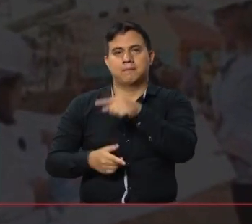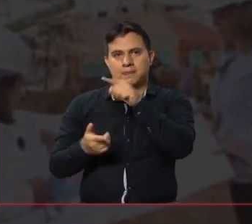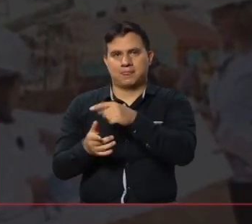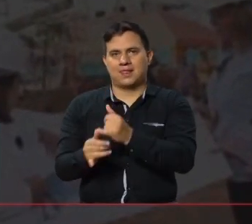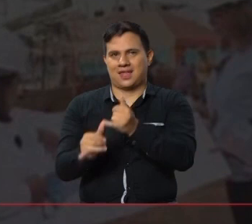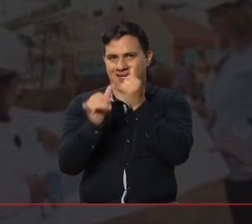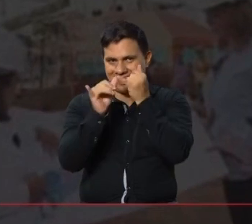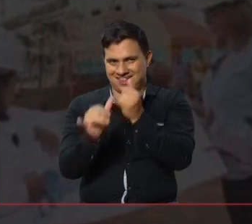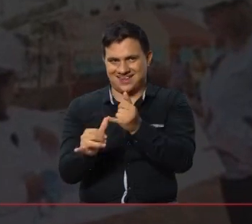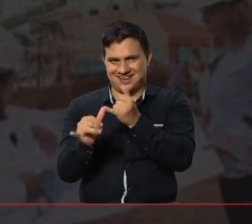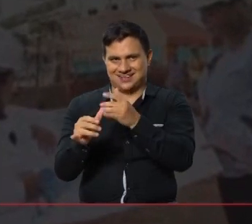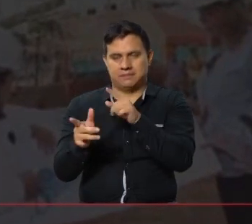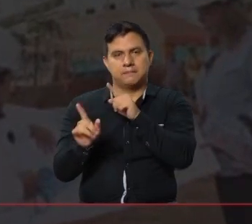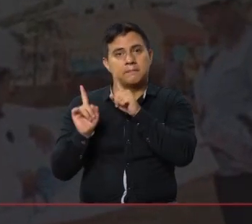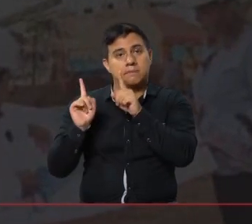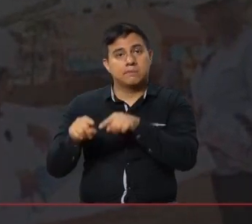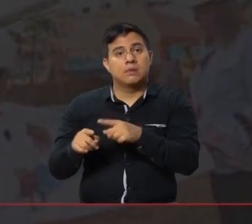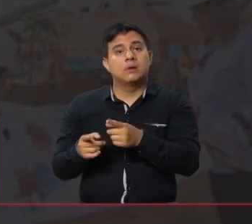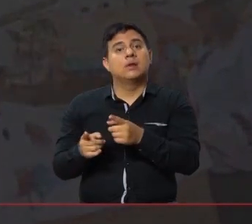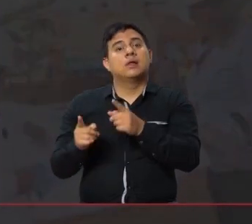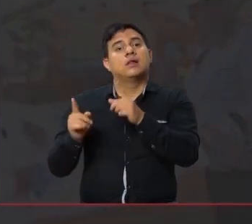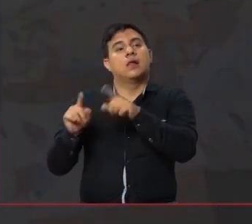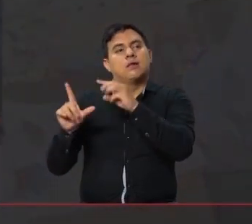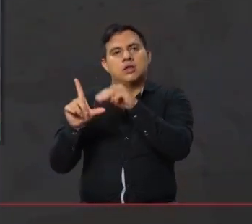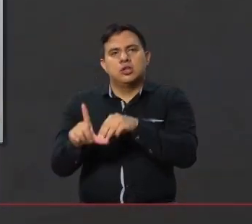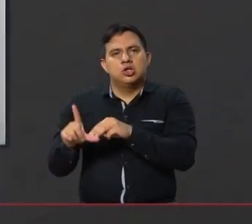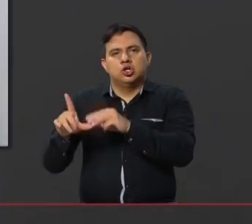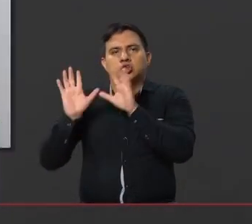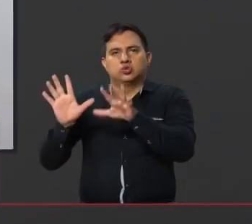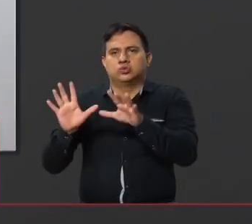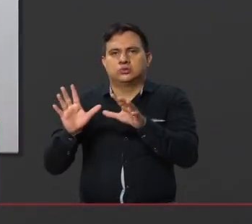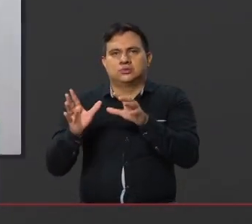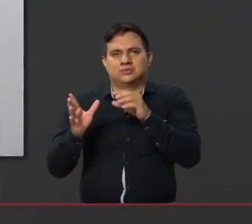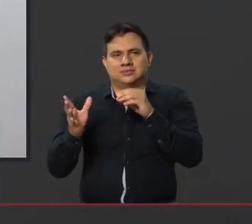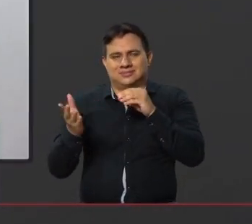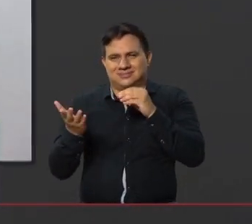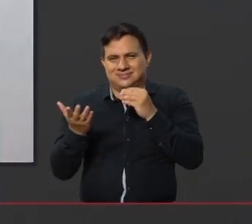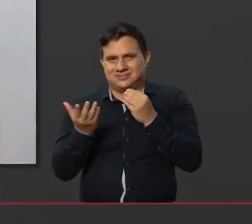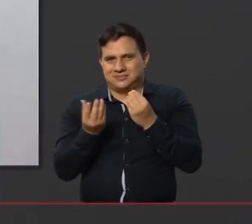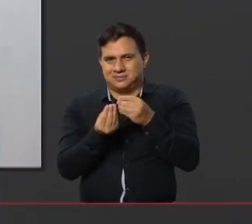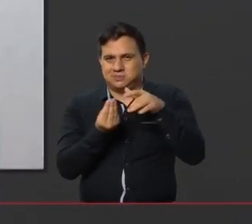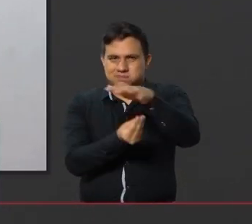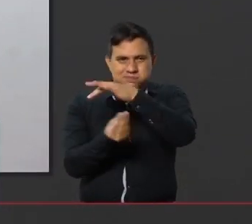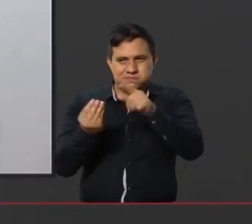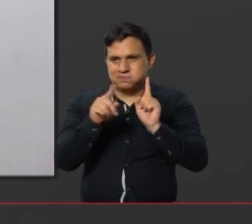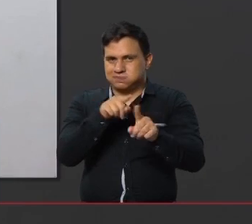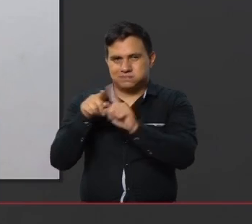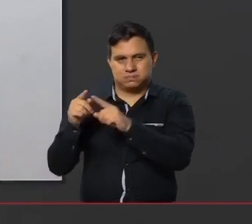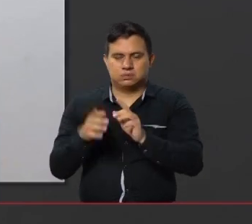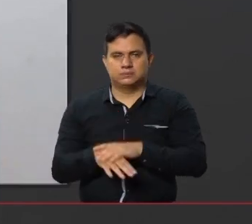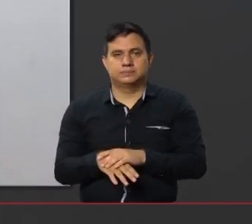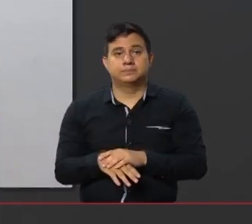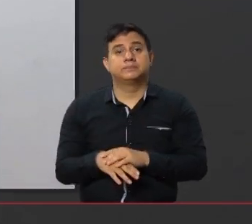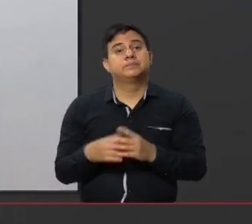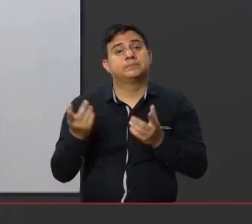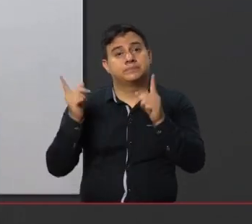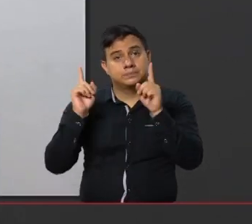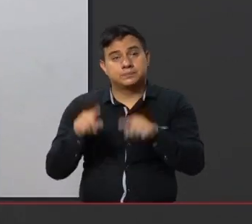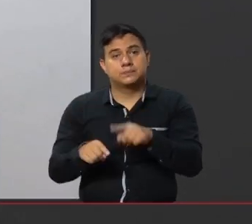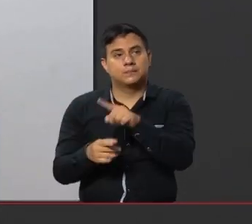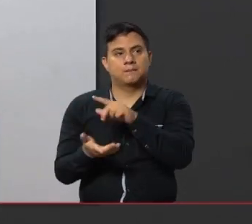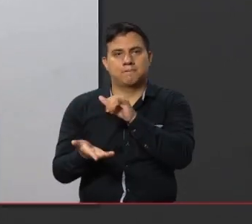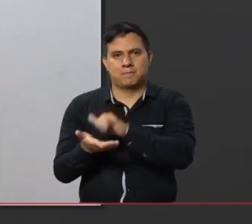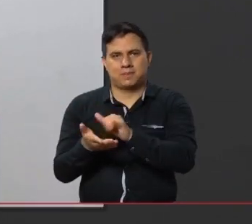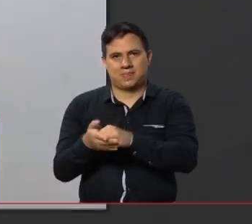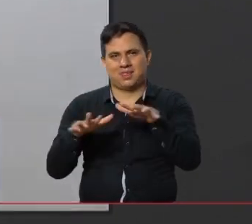especialista en administración de empresas y en hábitat sostenible en lo relacionado a su experiencia se ha desempeñado como diputada del Valle